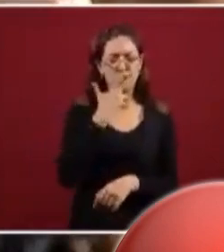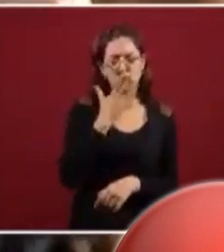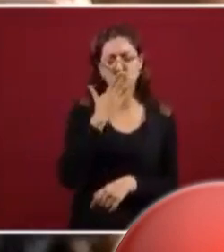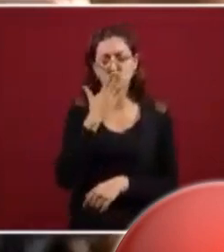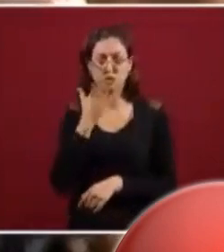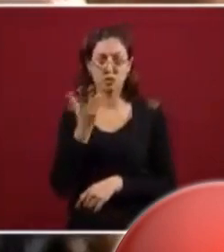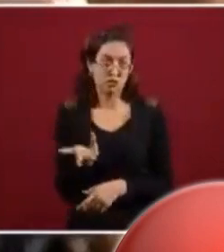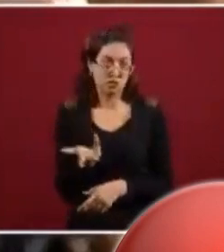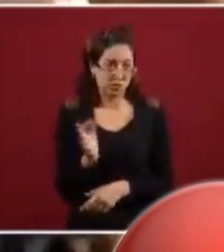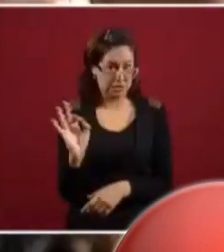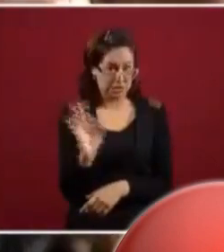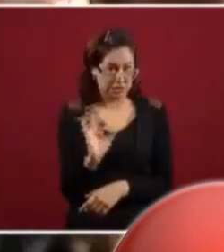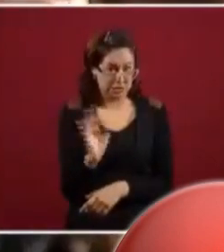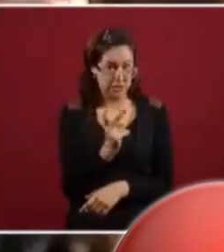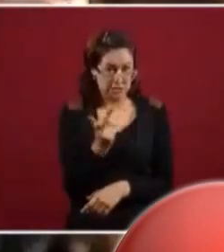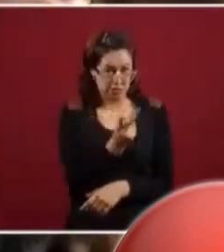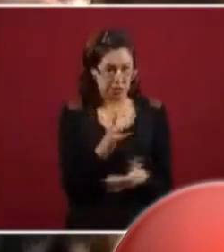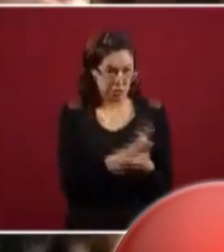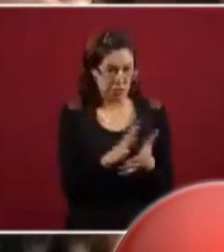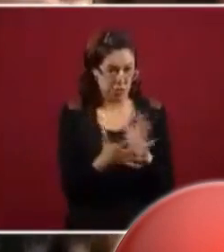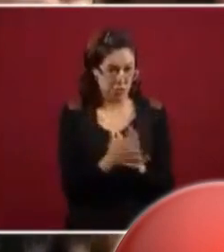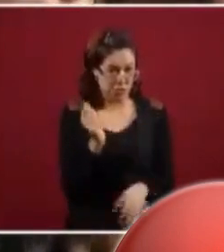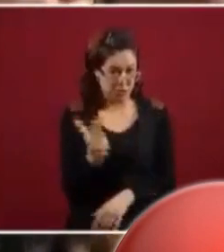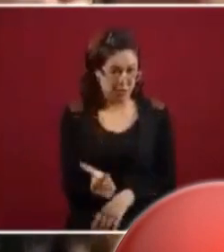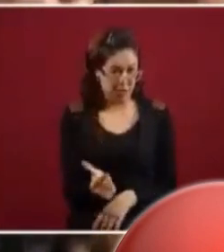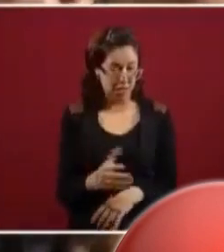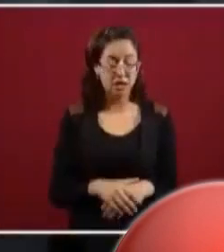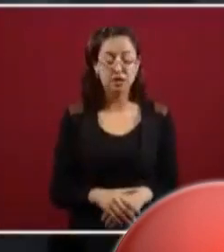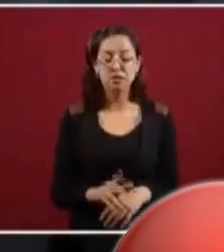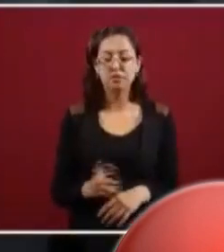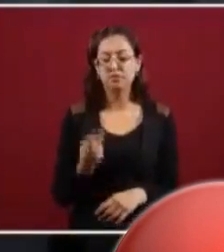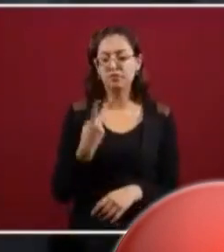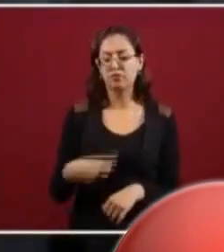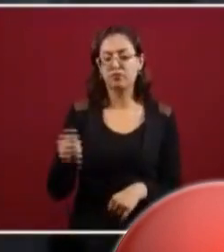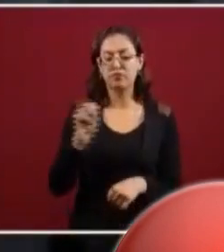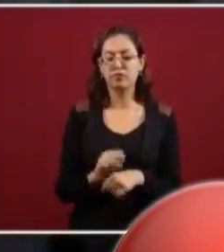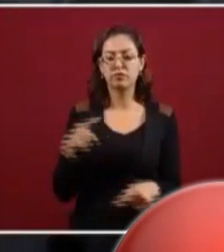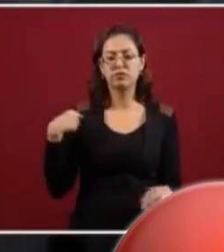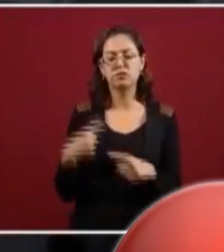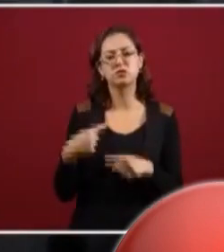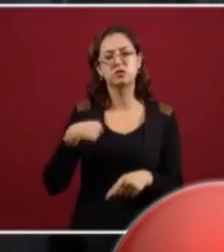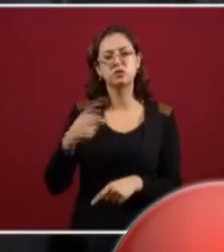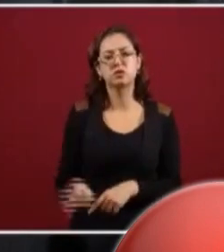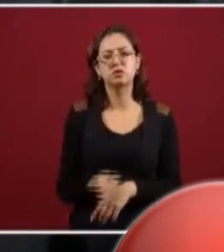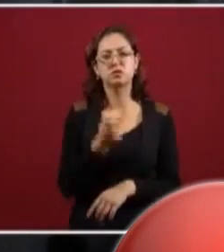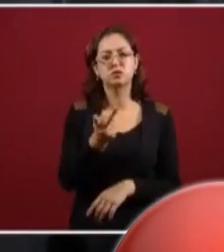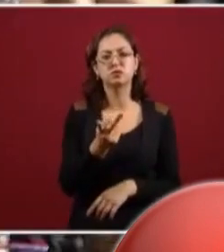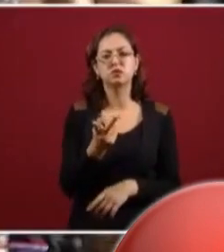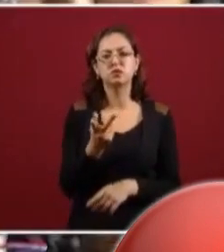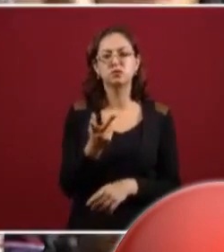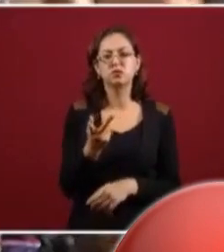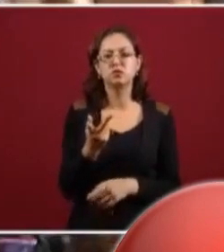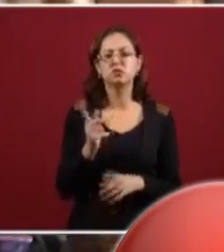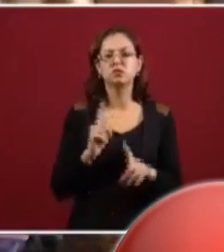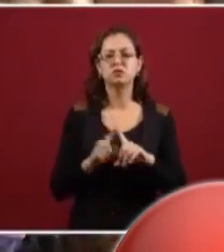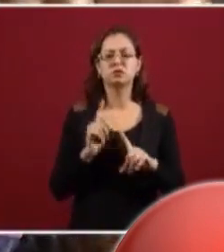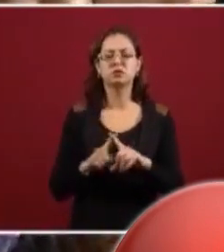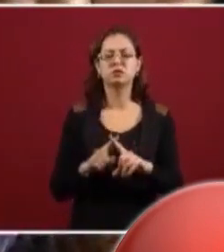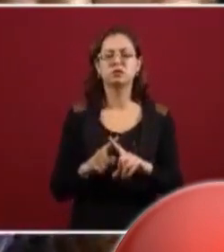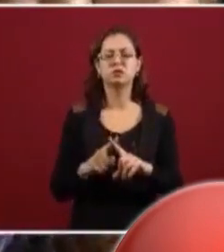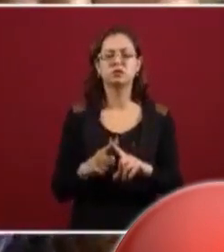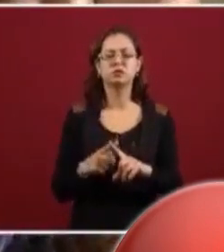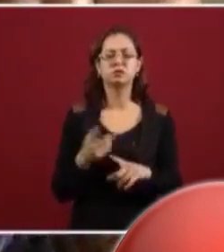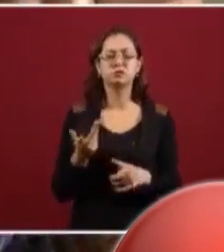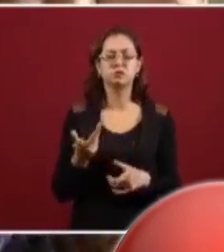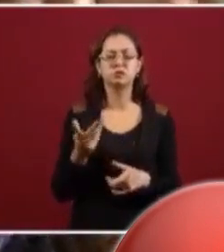y la gobernadora de Sonora? Hace unos dos semanas aproximadamente yo le pregunté si se sentía respaldado en el caso del